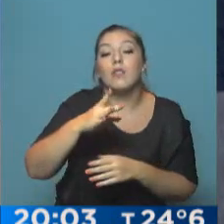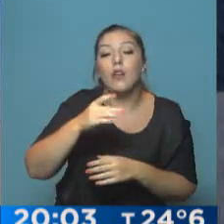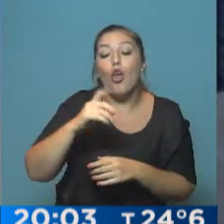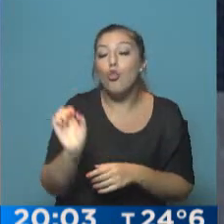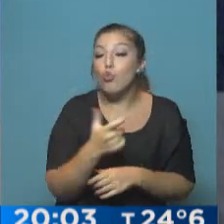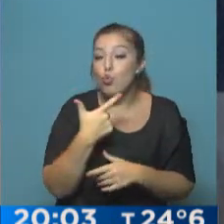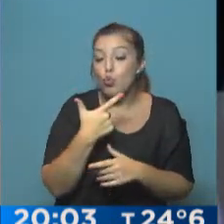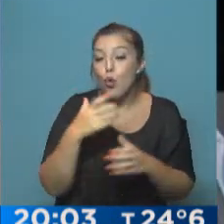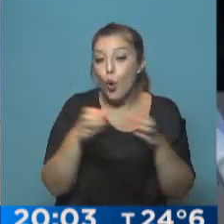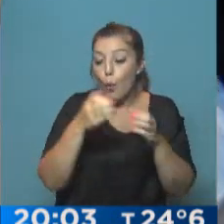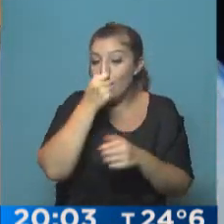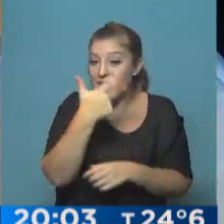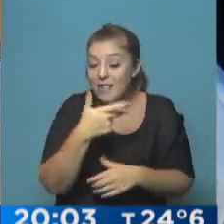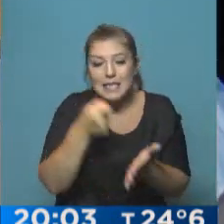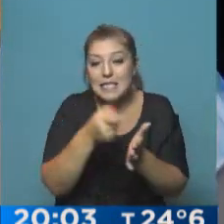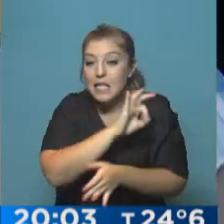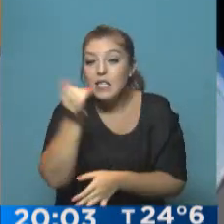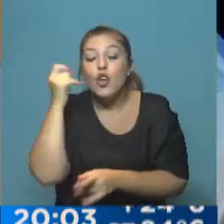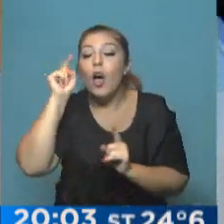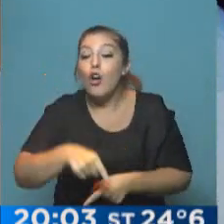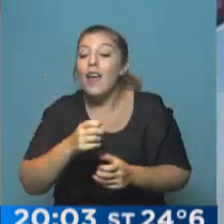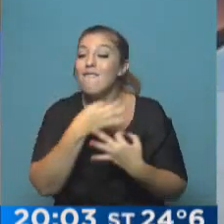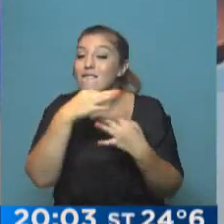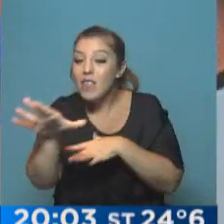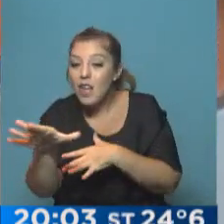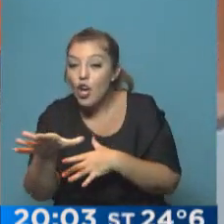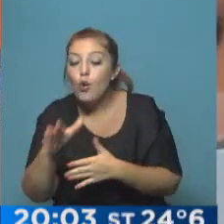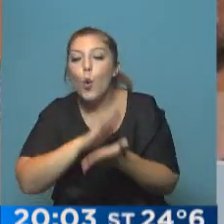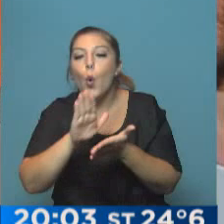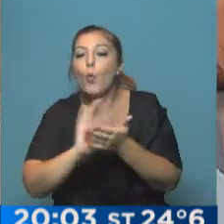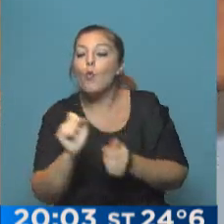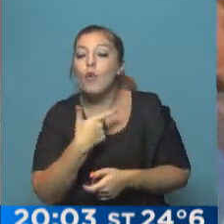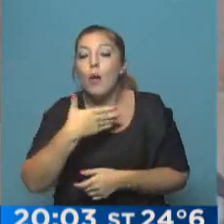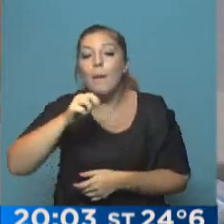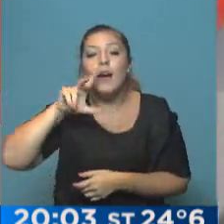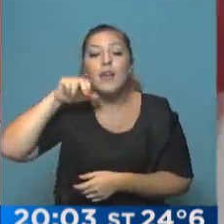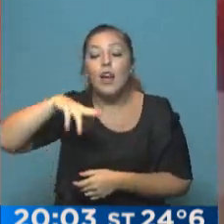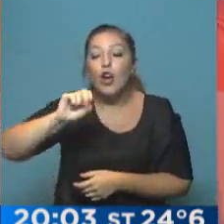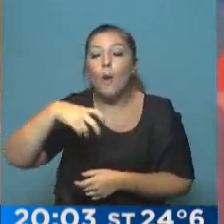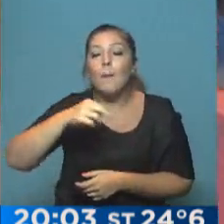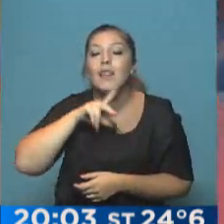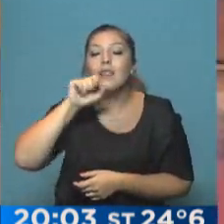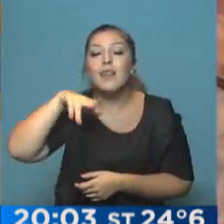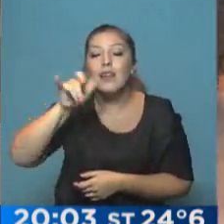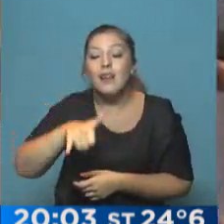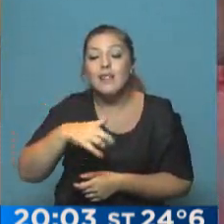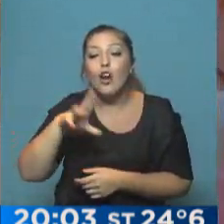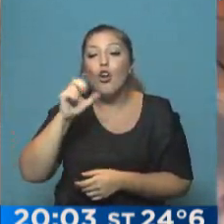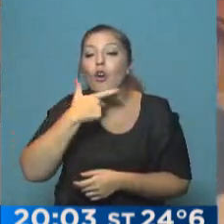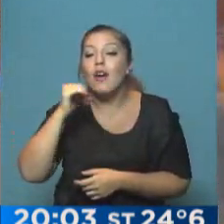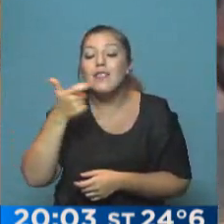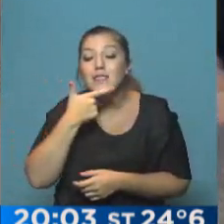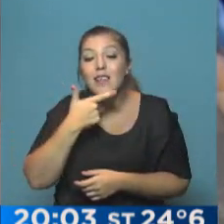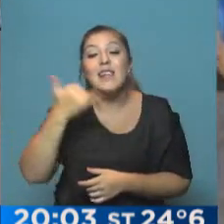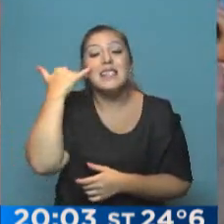son los dueños del Grupo 23, sino que ahora que lo han vendido, el nuevo dueño, Mariano Martínez Rojas, ya ha incumplido con el primer pago